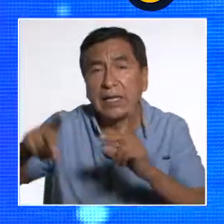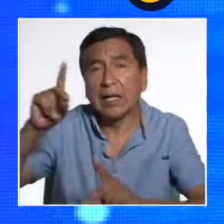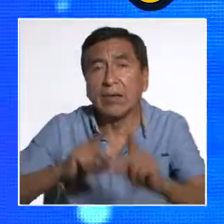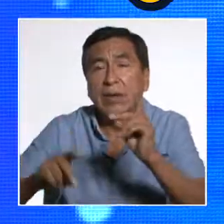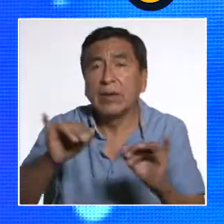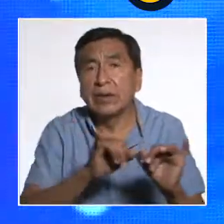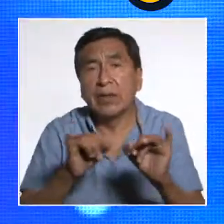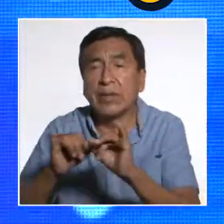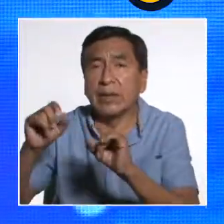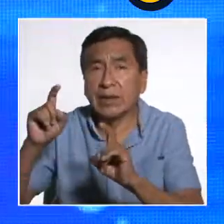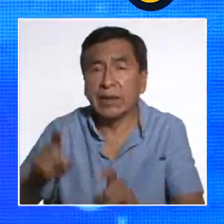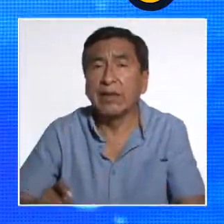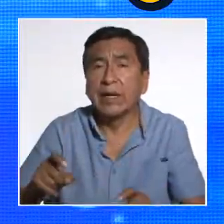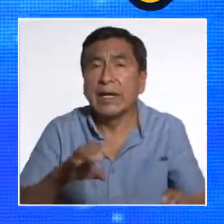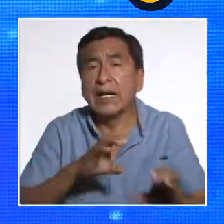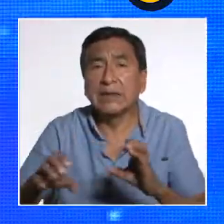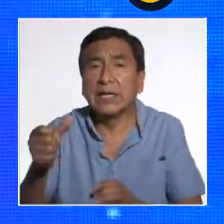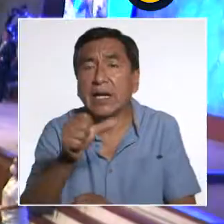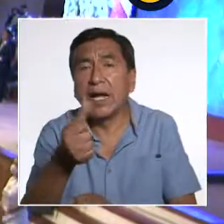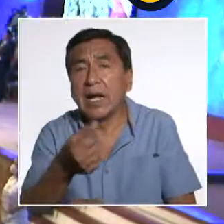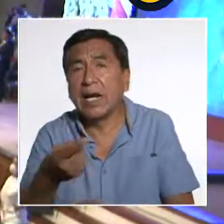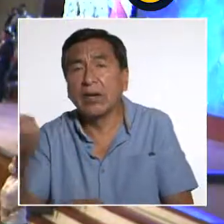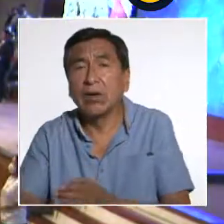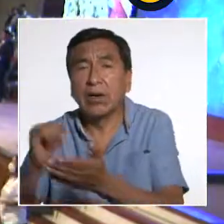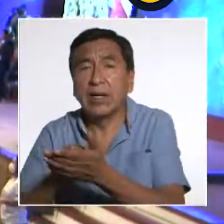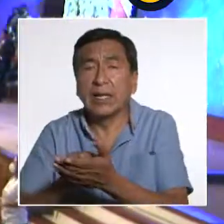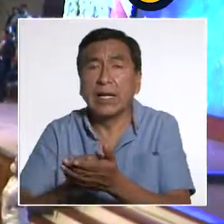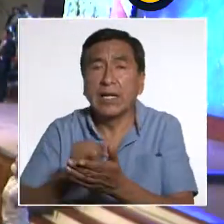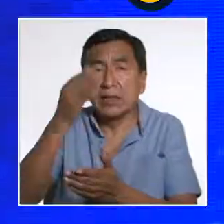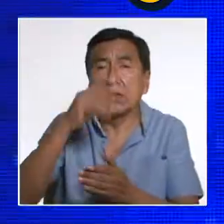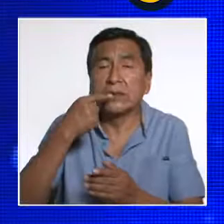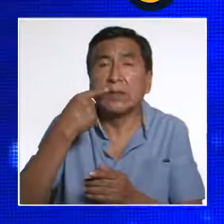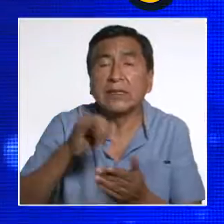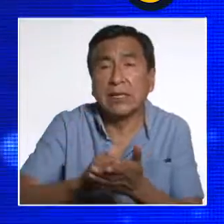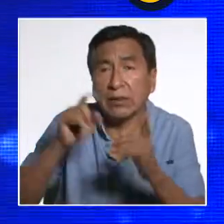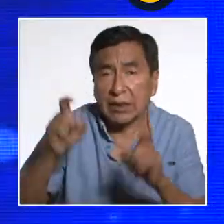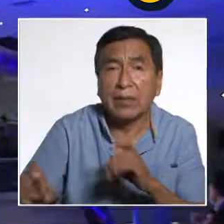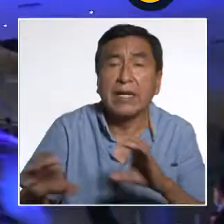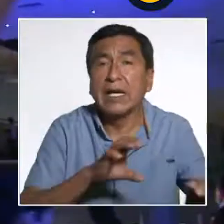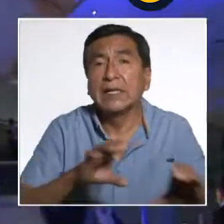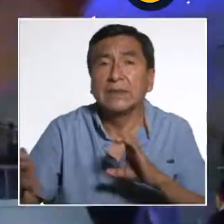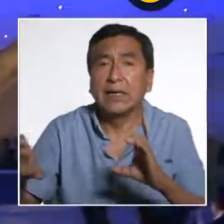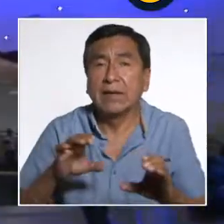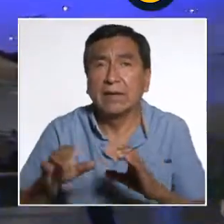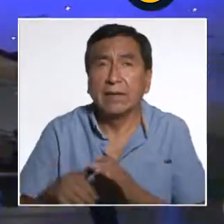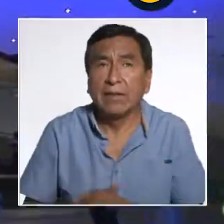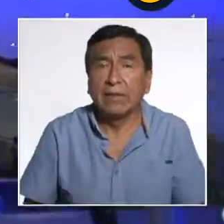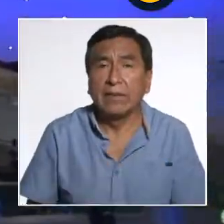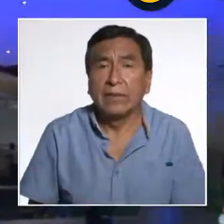también haría algo que Dios le estaba diciendo que debían hacer.